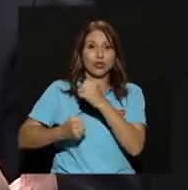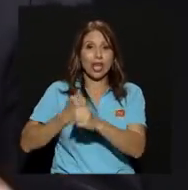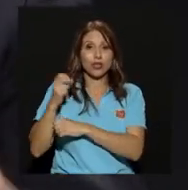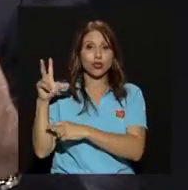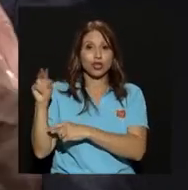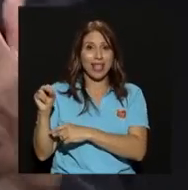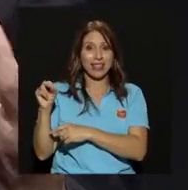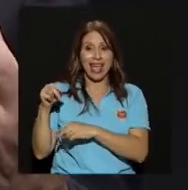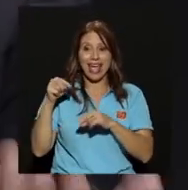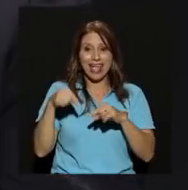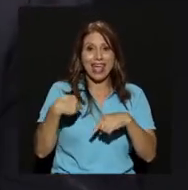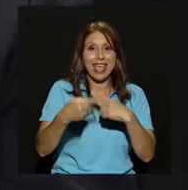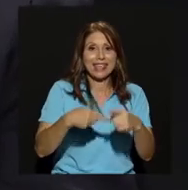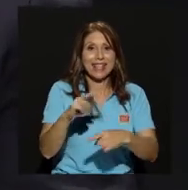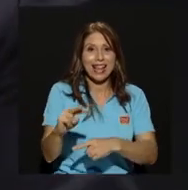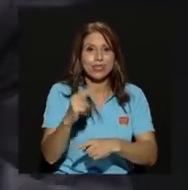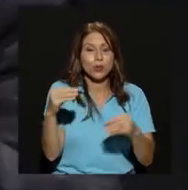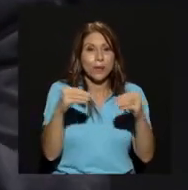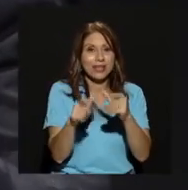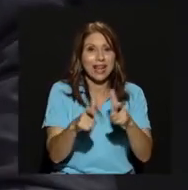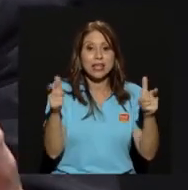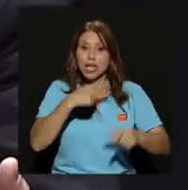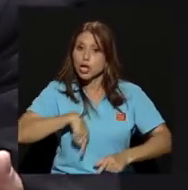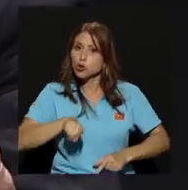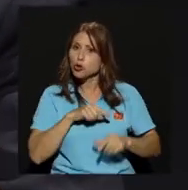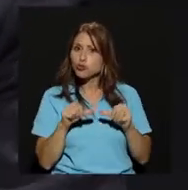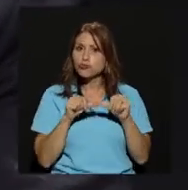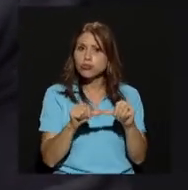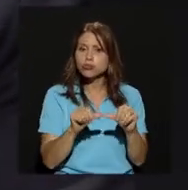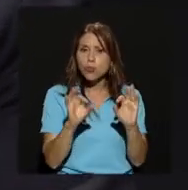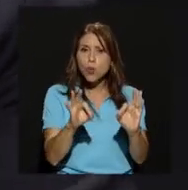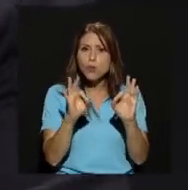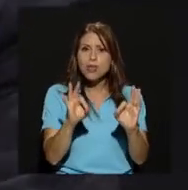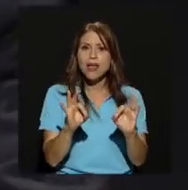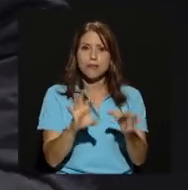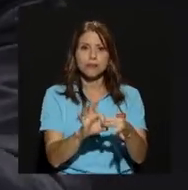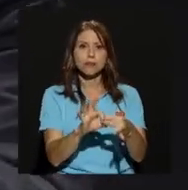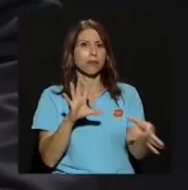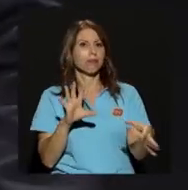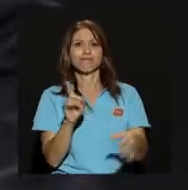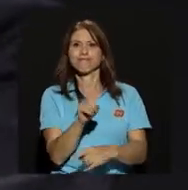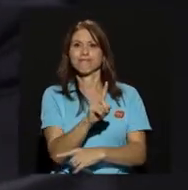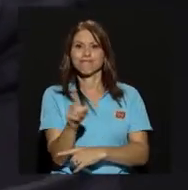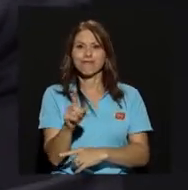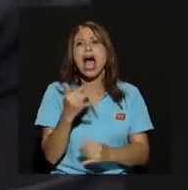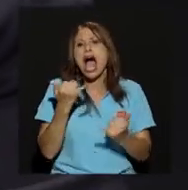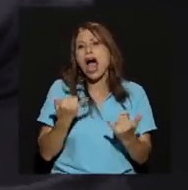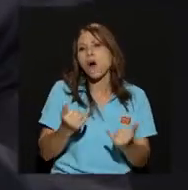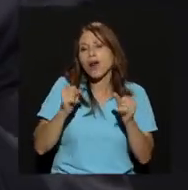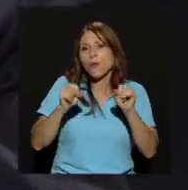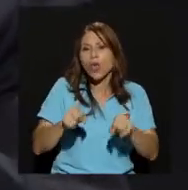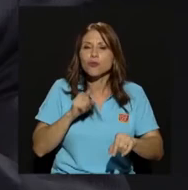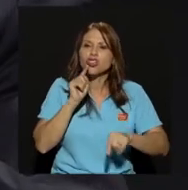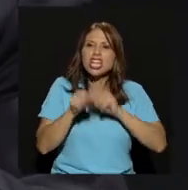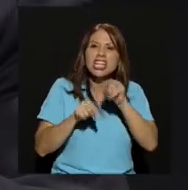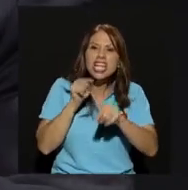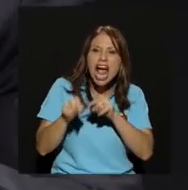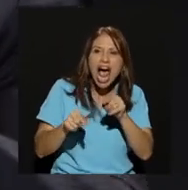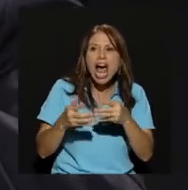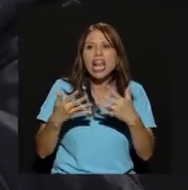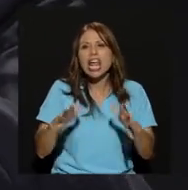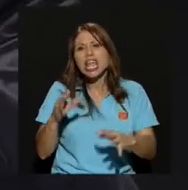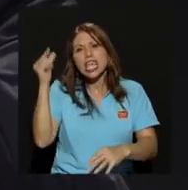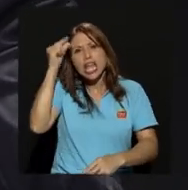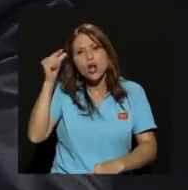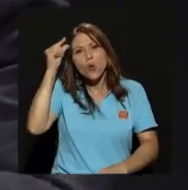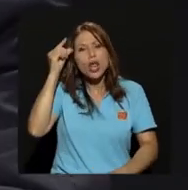y sobrevivió muy bien y no fue obra de la casualidad por supuesto que ahora podemos criticar de que en el gobierno de óscar